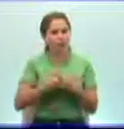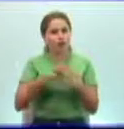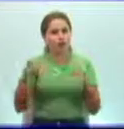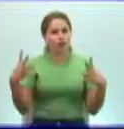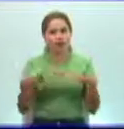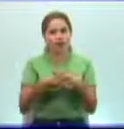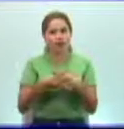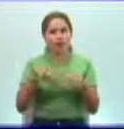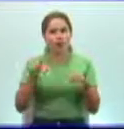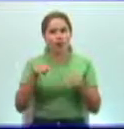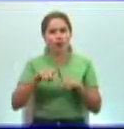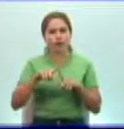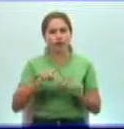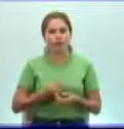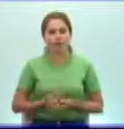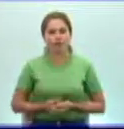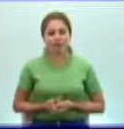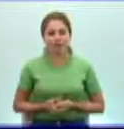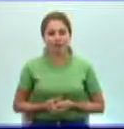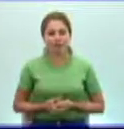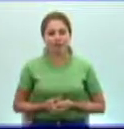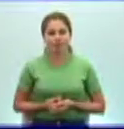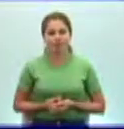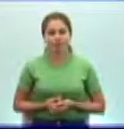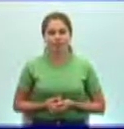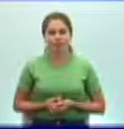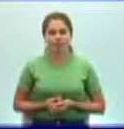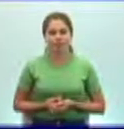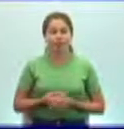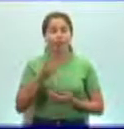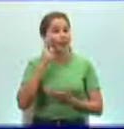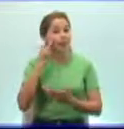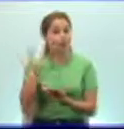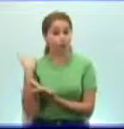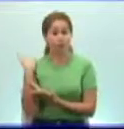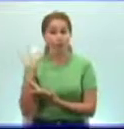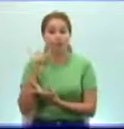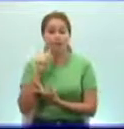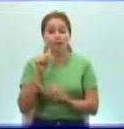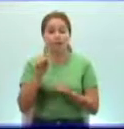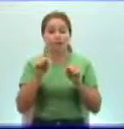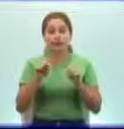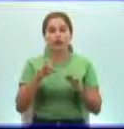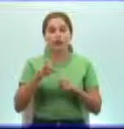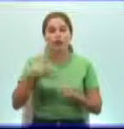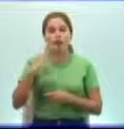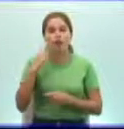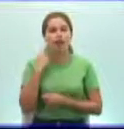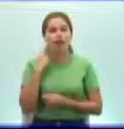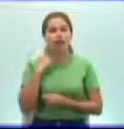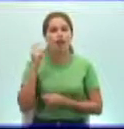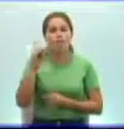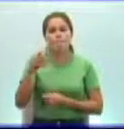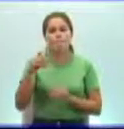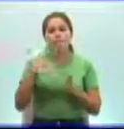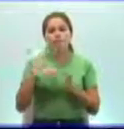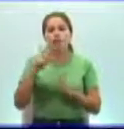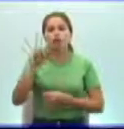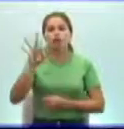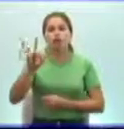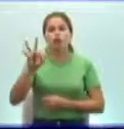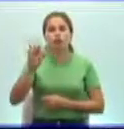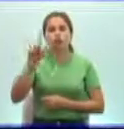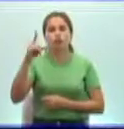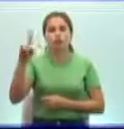relacionados con el tema. Bien, como observamos en la diapositiva, en el año 1819,